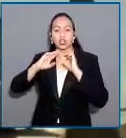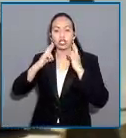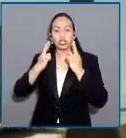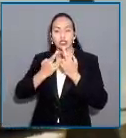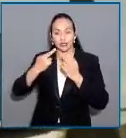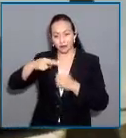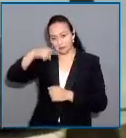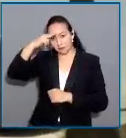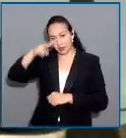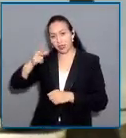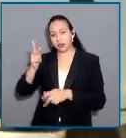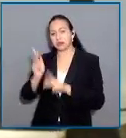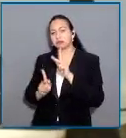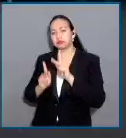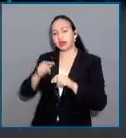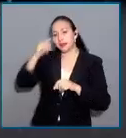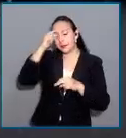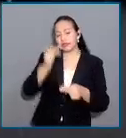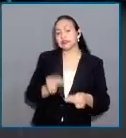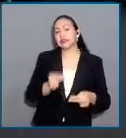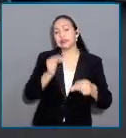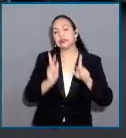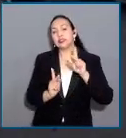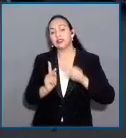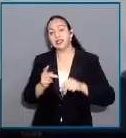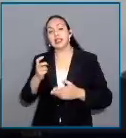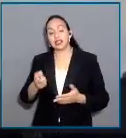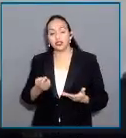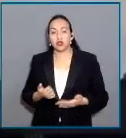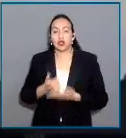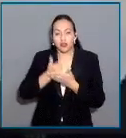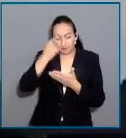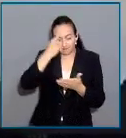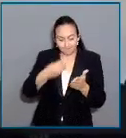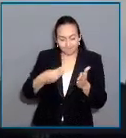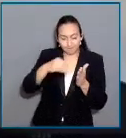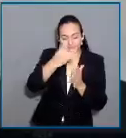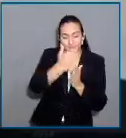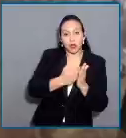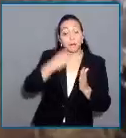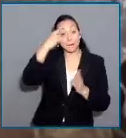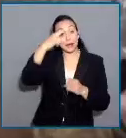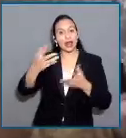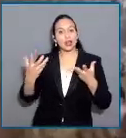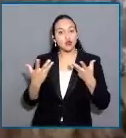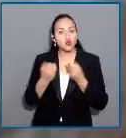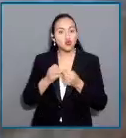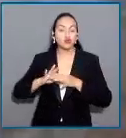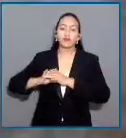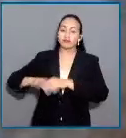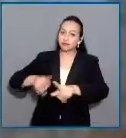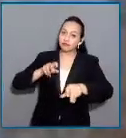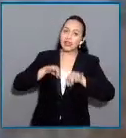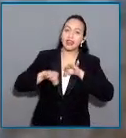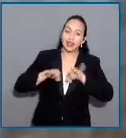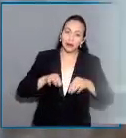a cabo negociaciones que permitan establecer mecanismos de combate efectivo a problemas que afectan a ambas